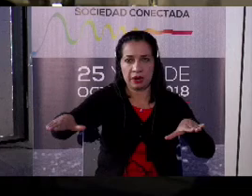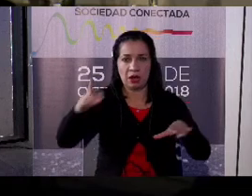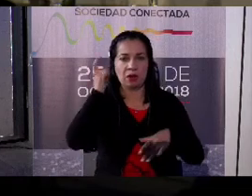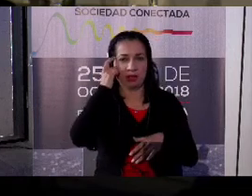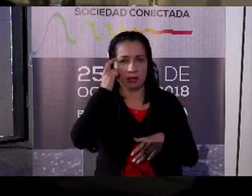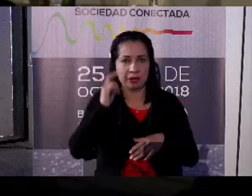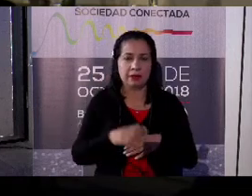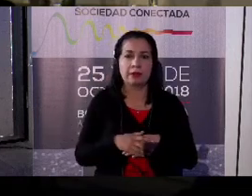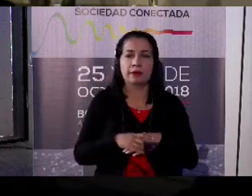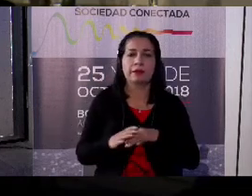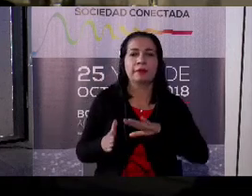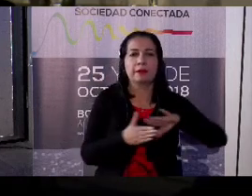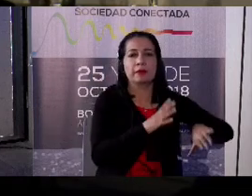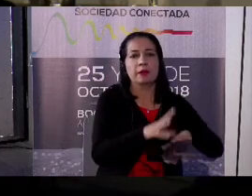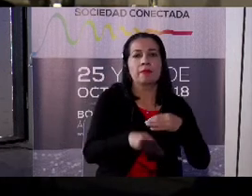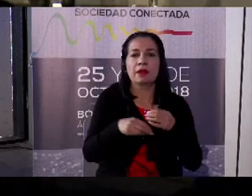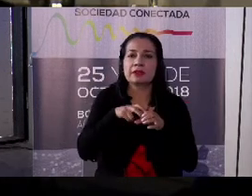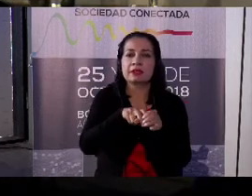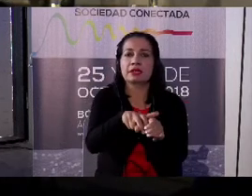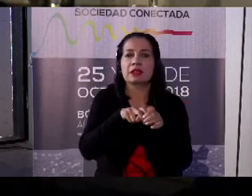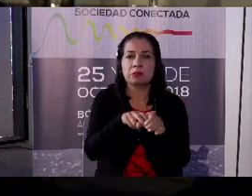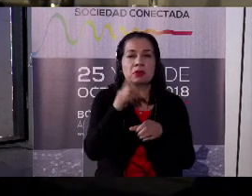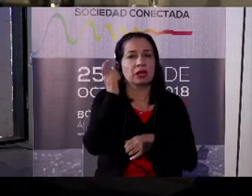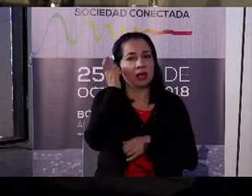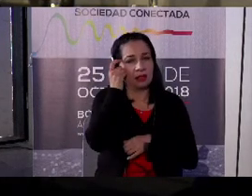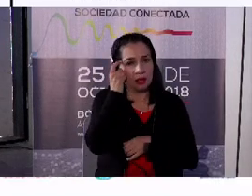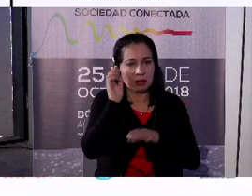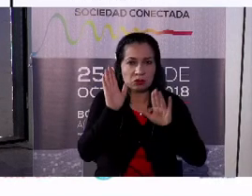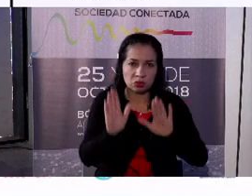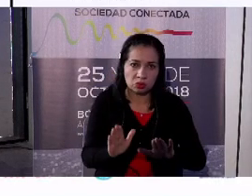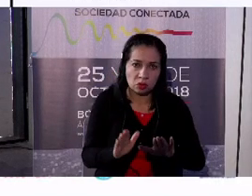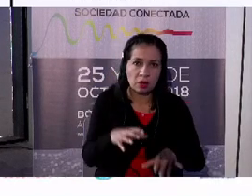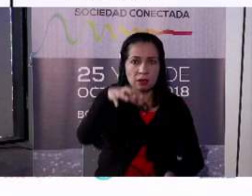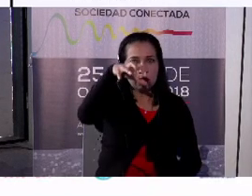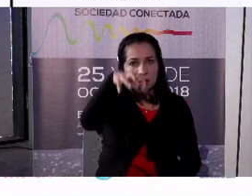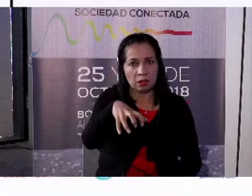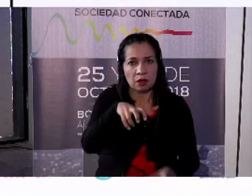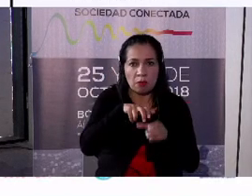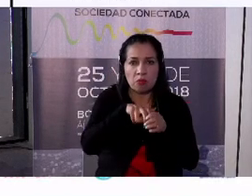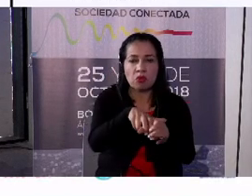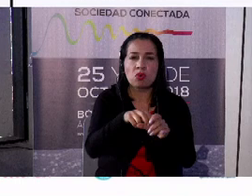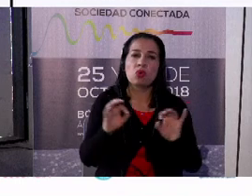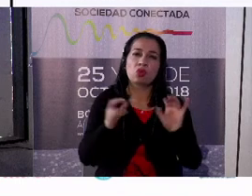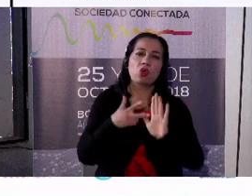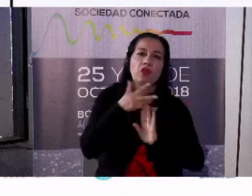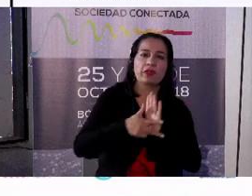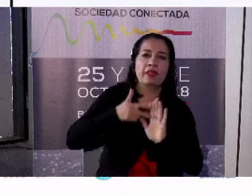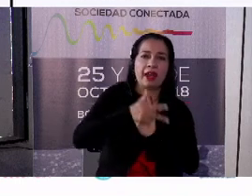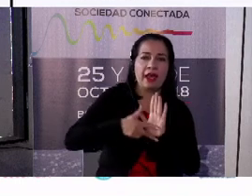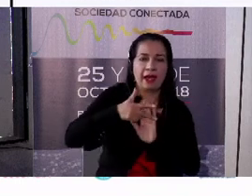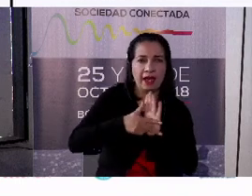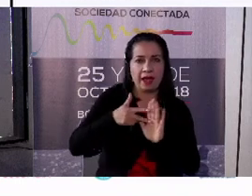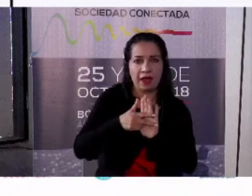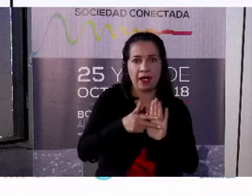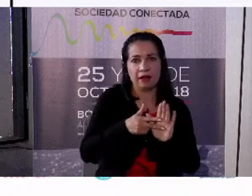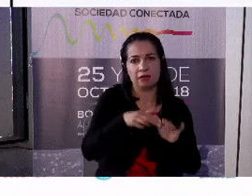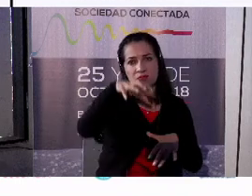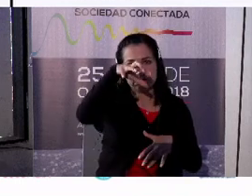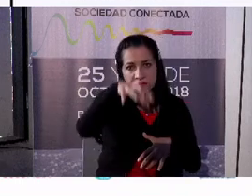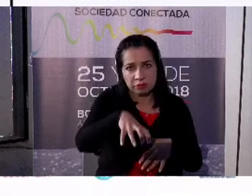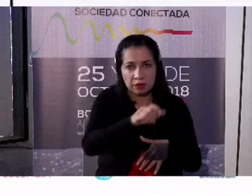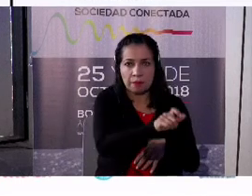tenemos el transporte inteligente si es una estación para el bus o para el tren las